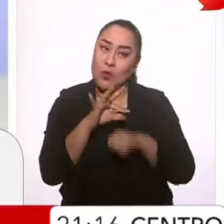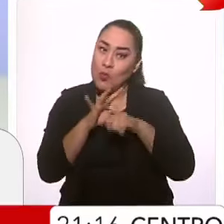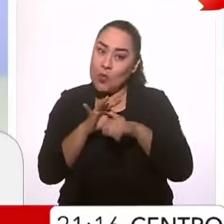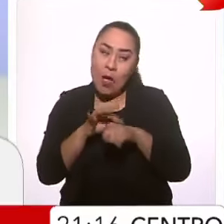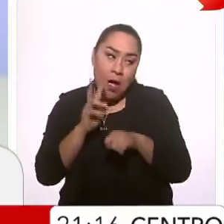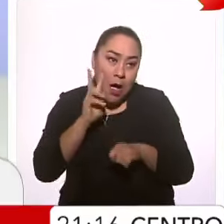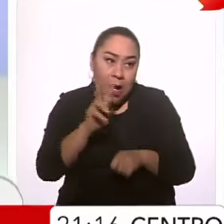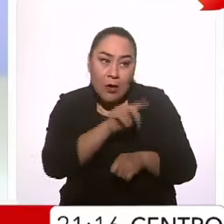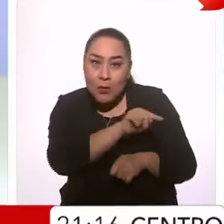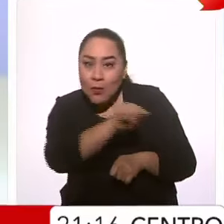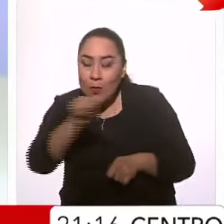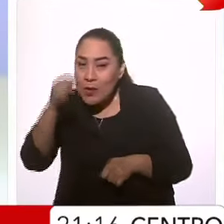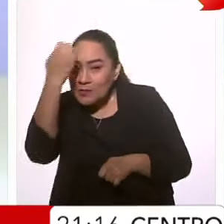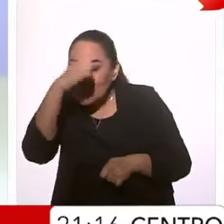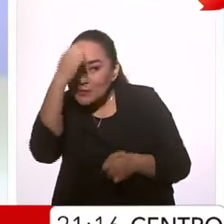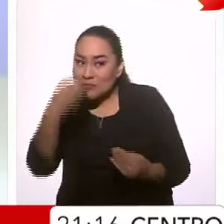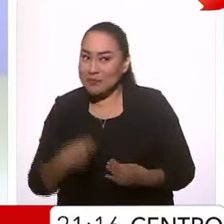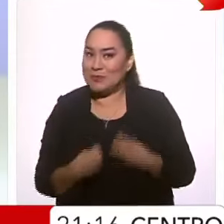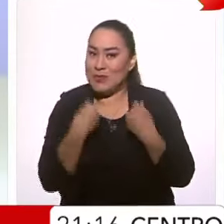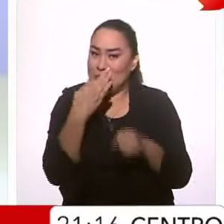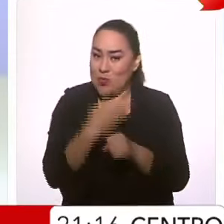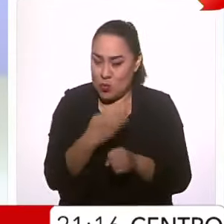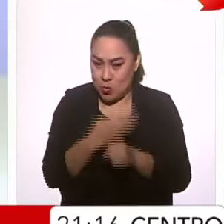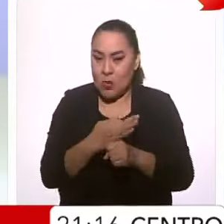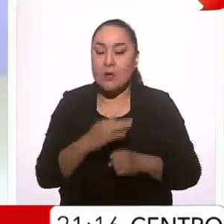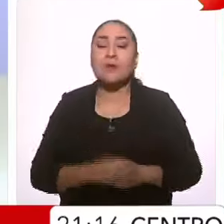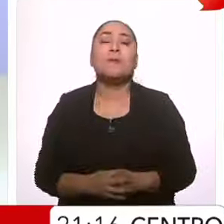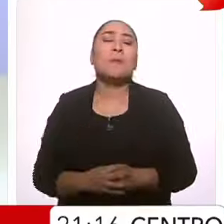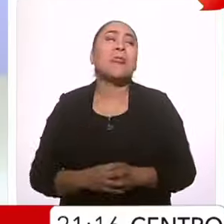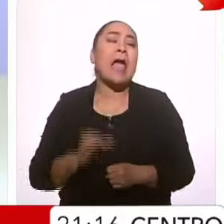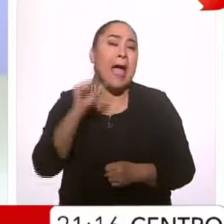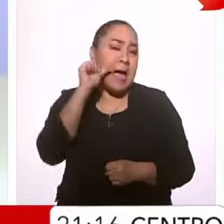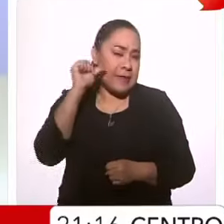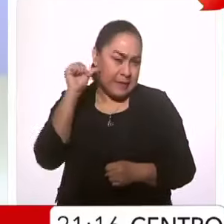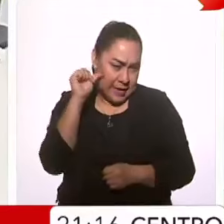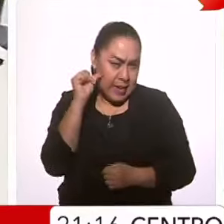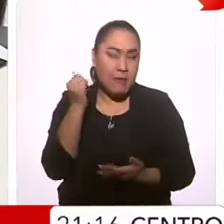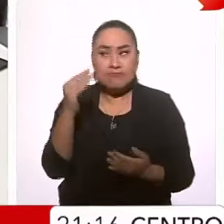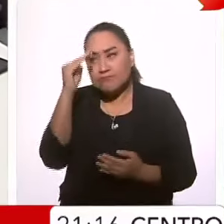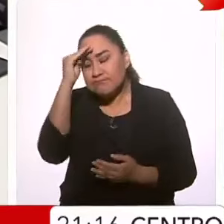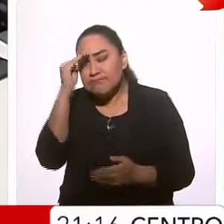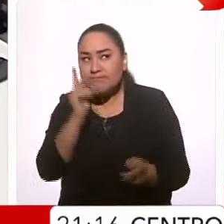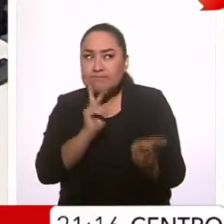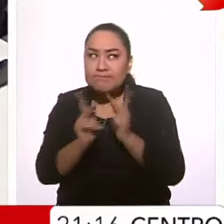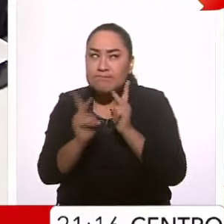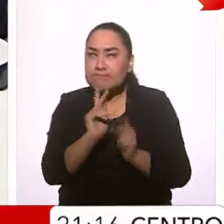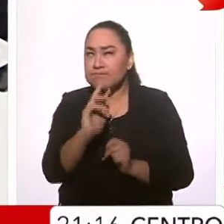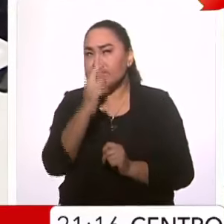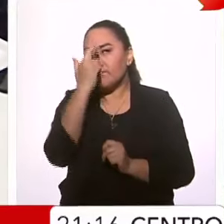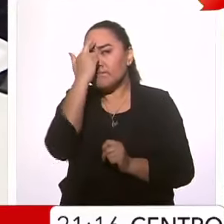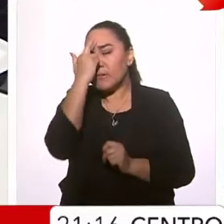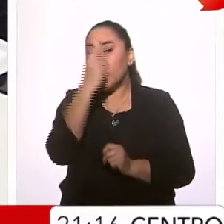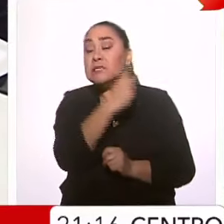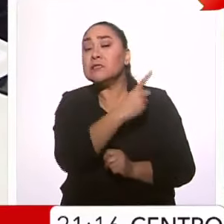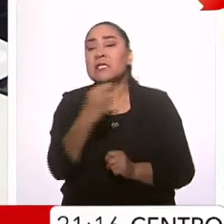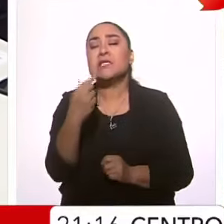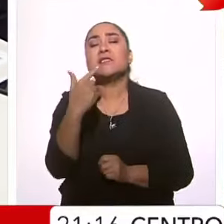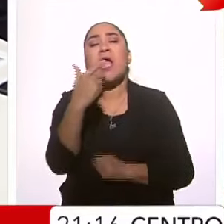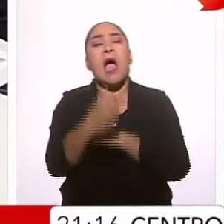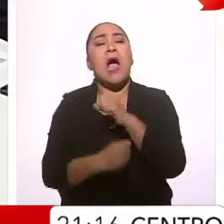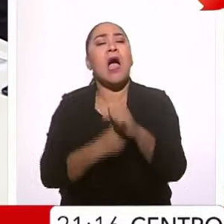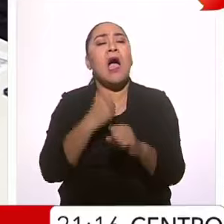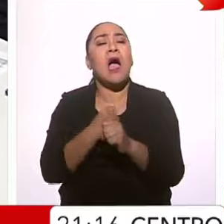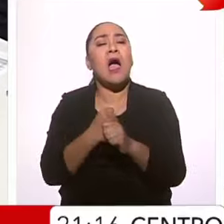vivir. Y una reflexión que hacíamos el día de ayer, conmemoramos 107 años de